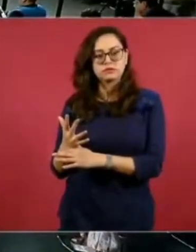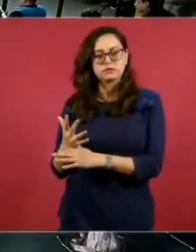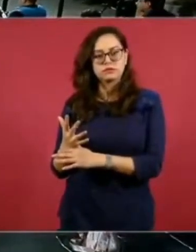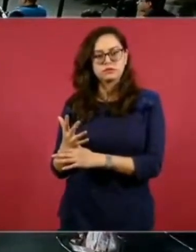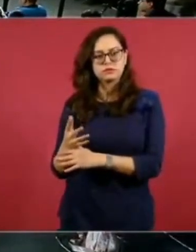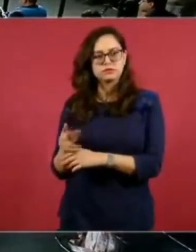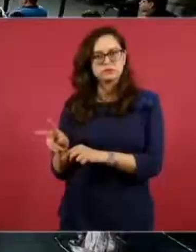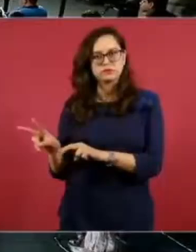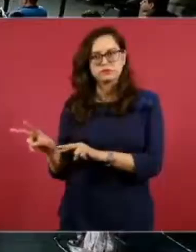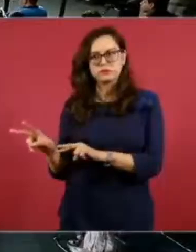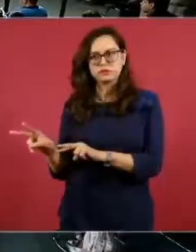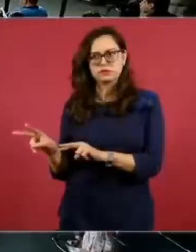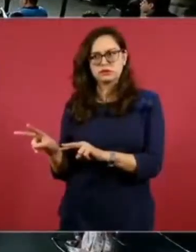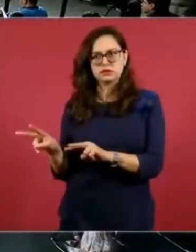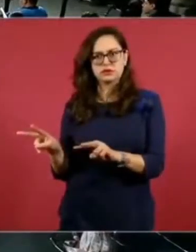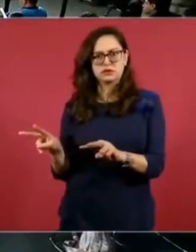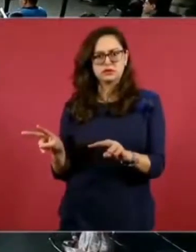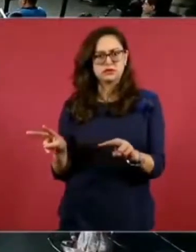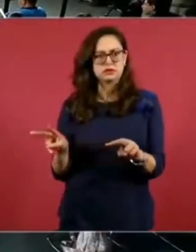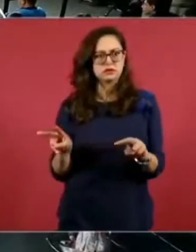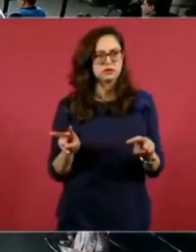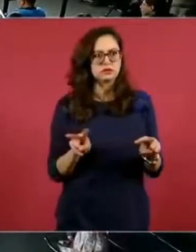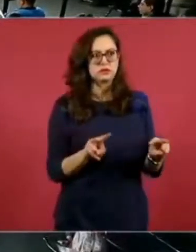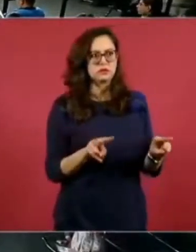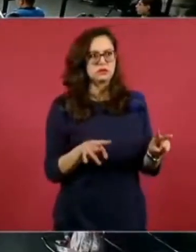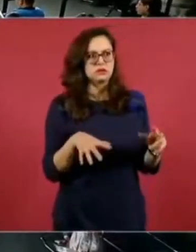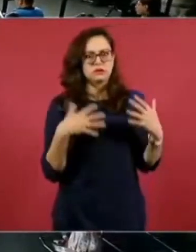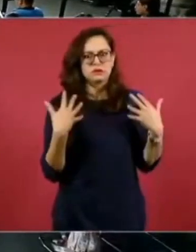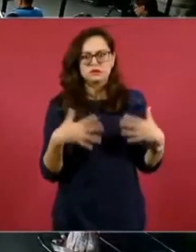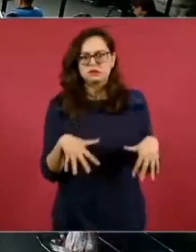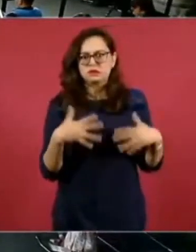he visto tanta desigualdad